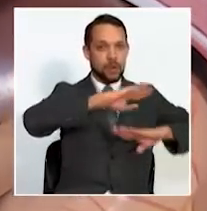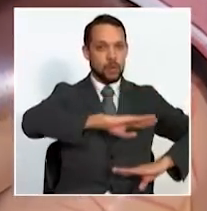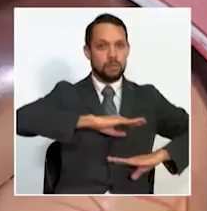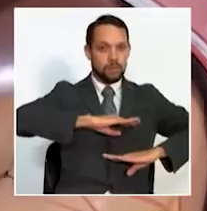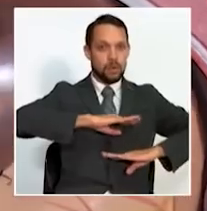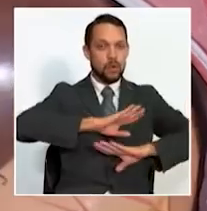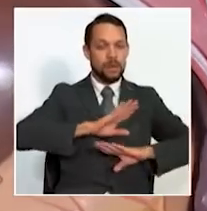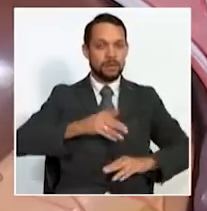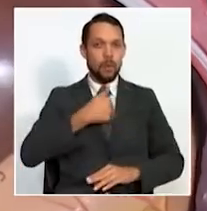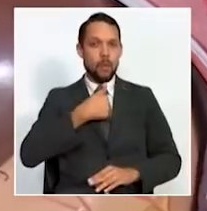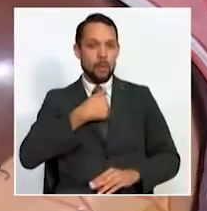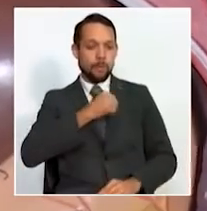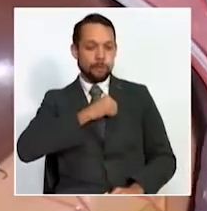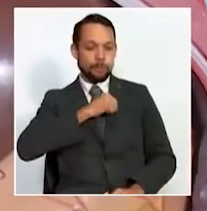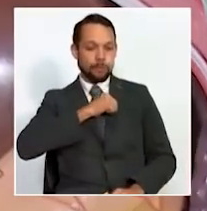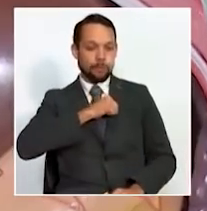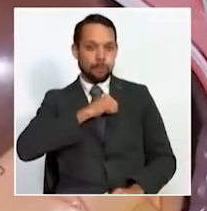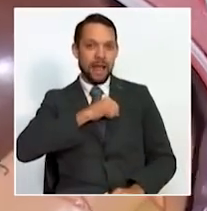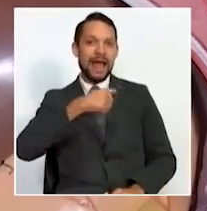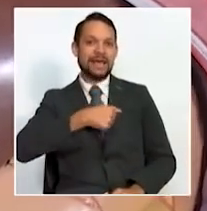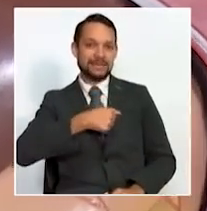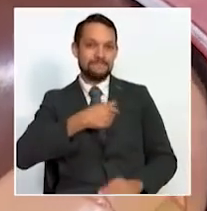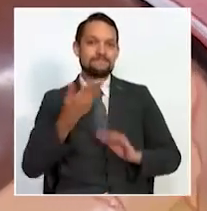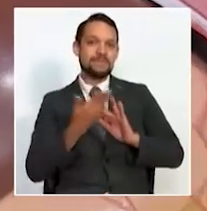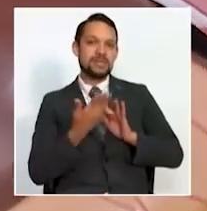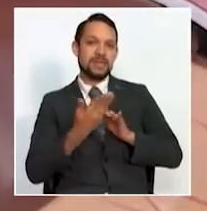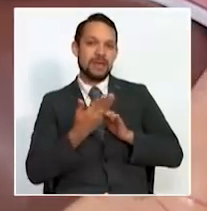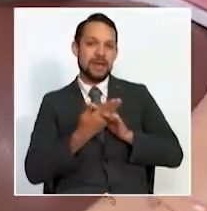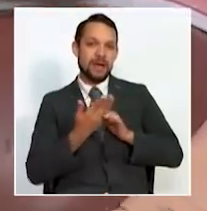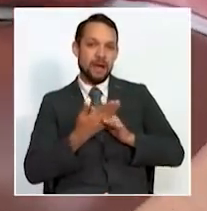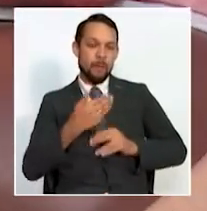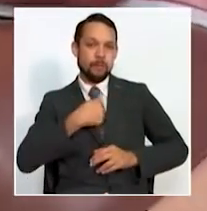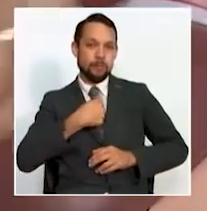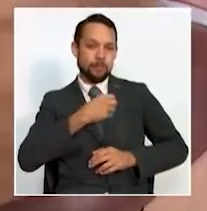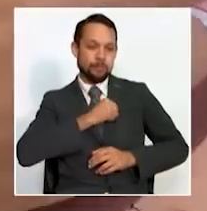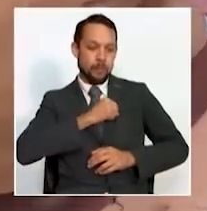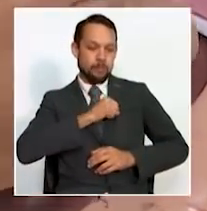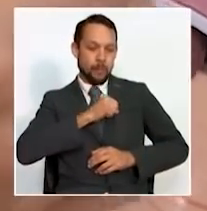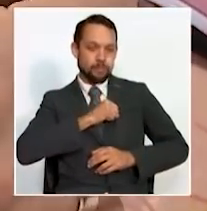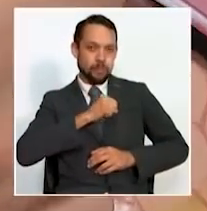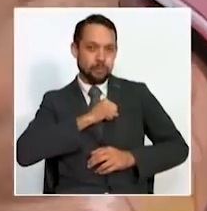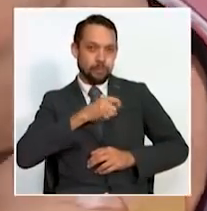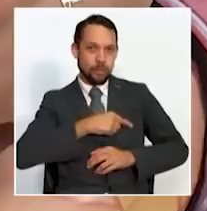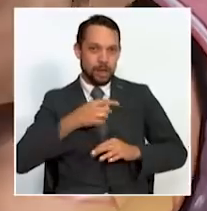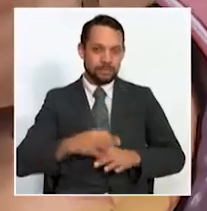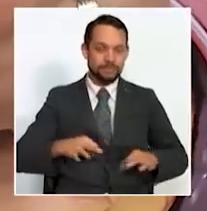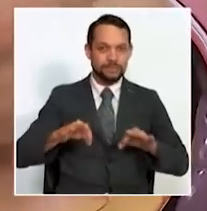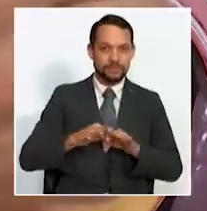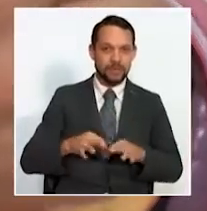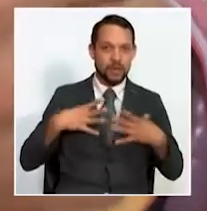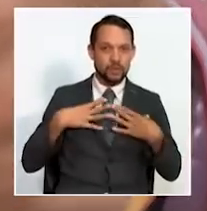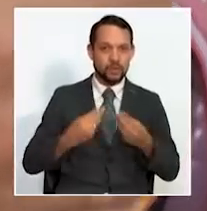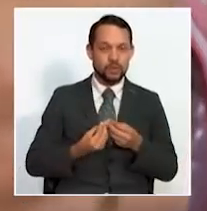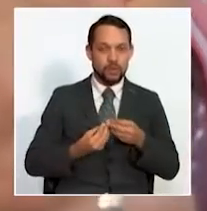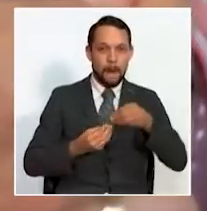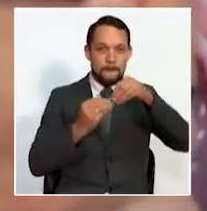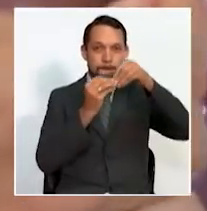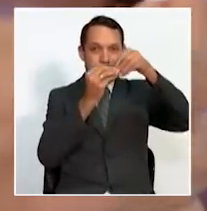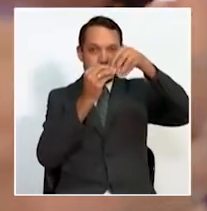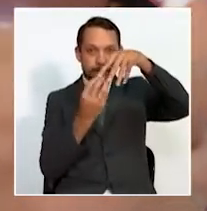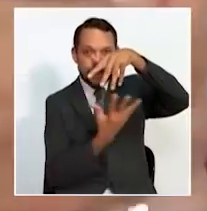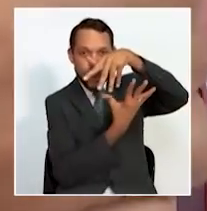corazón. Resulta que cuando llegamos a esa parte distal del bronquio, encontramos aquí el bronquio,